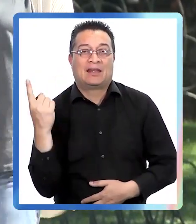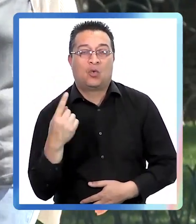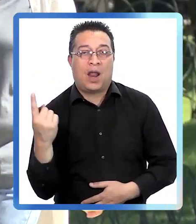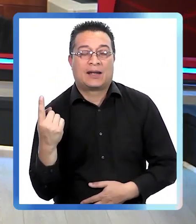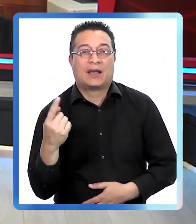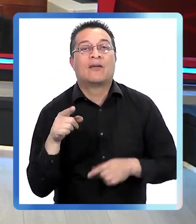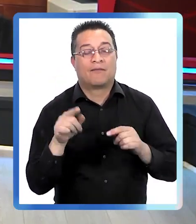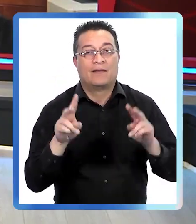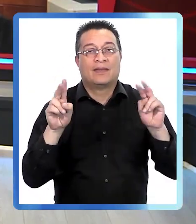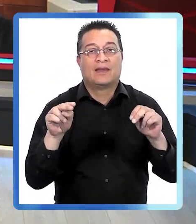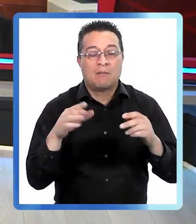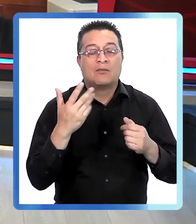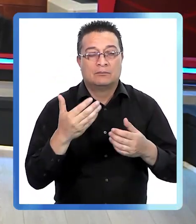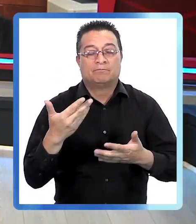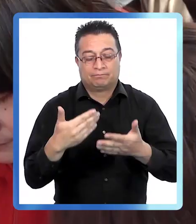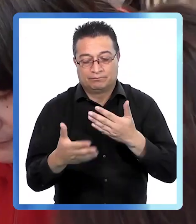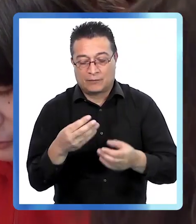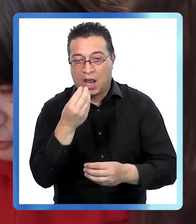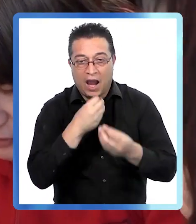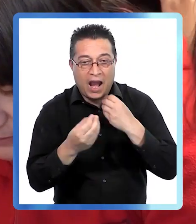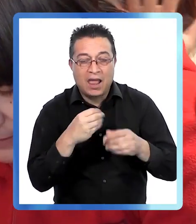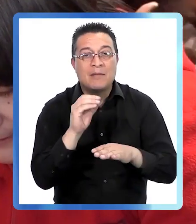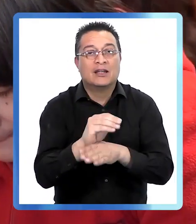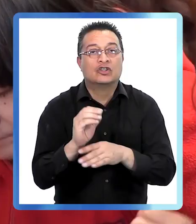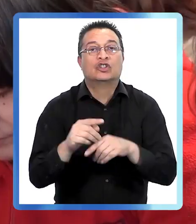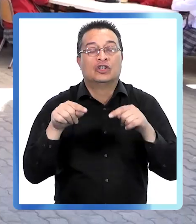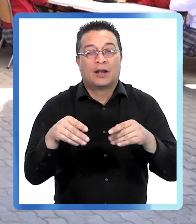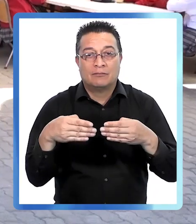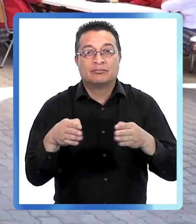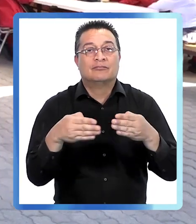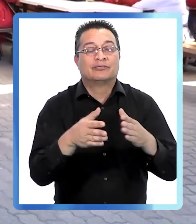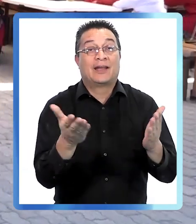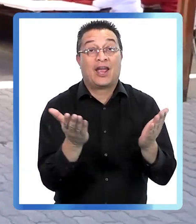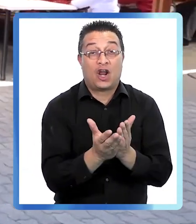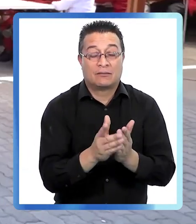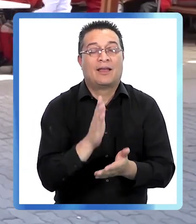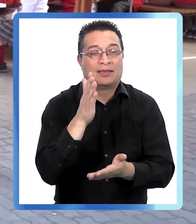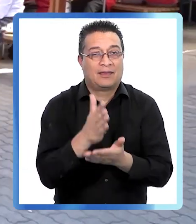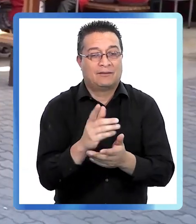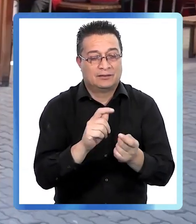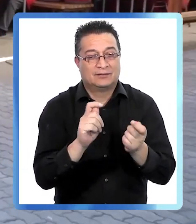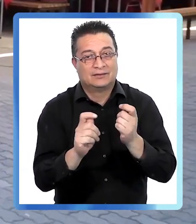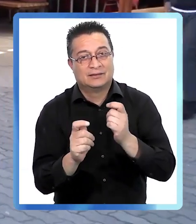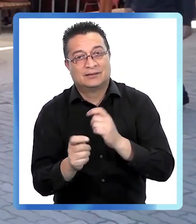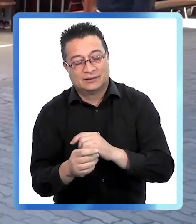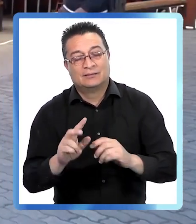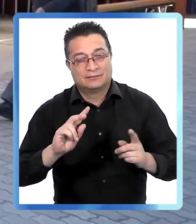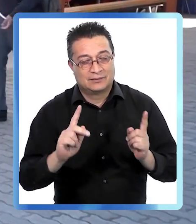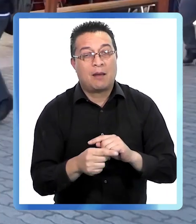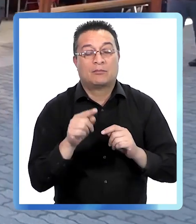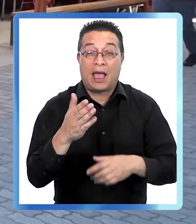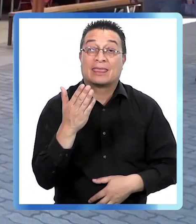particular, en materia además de manipuladoras de alimentos, que ahora con la apertura de los colegios eso debiera tender a